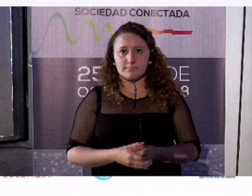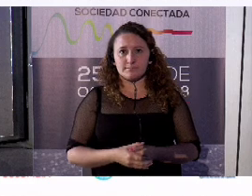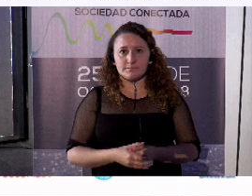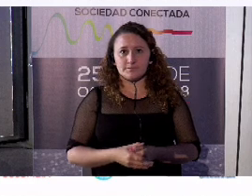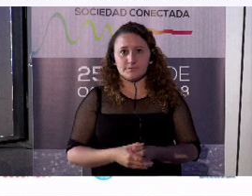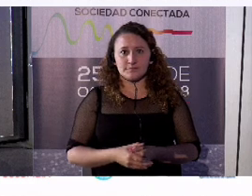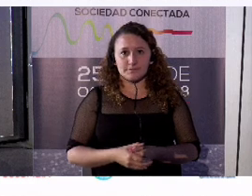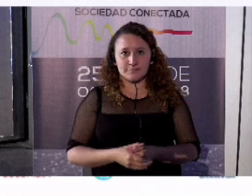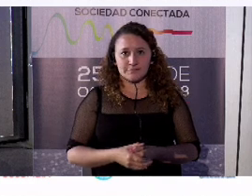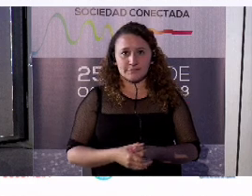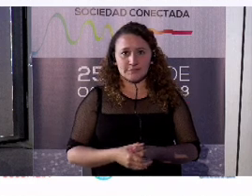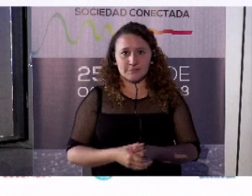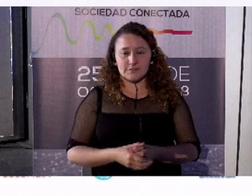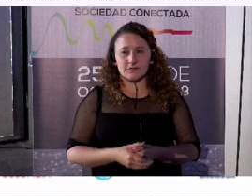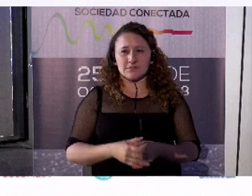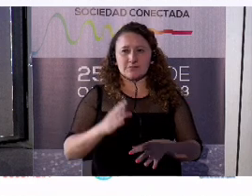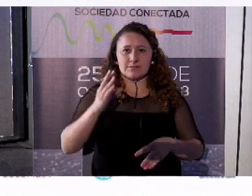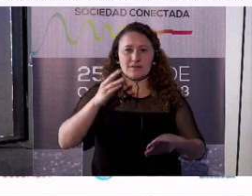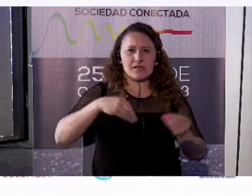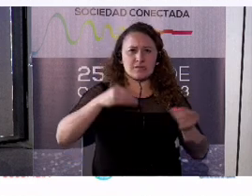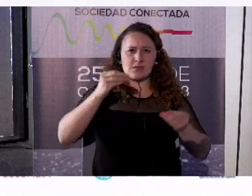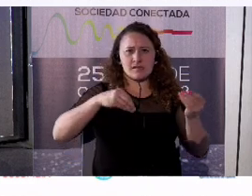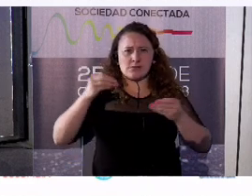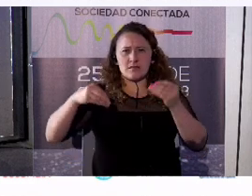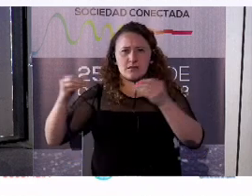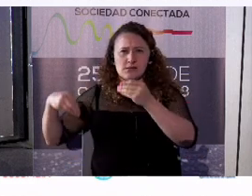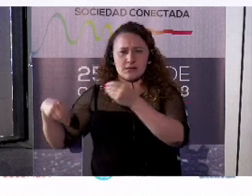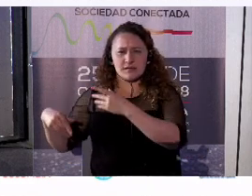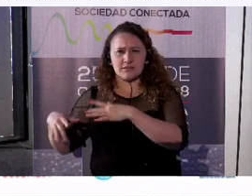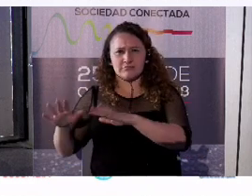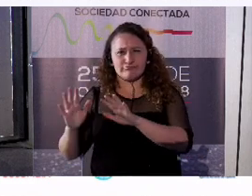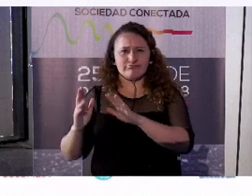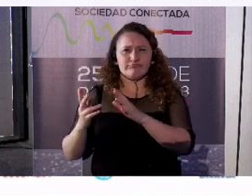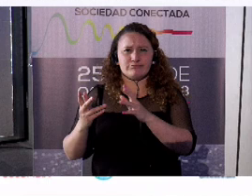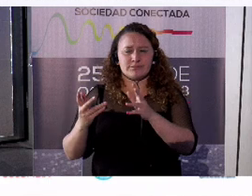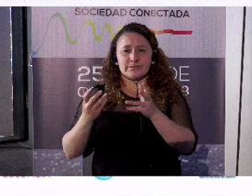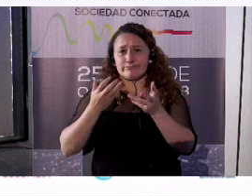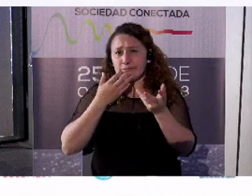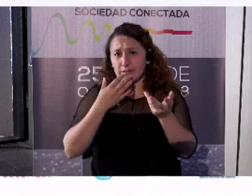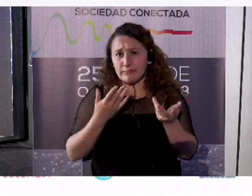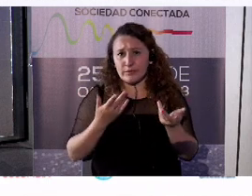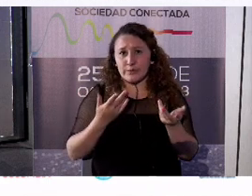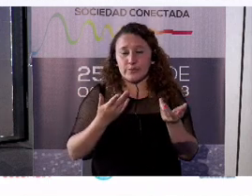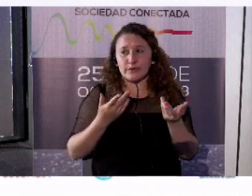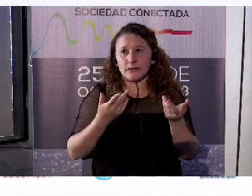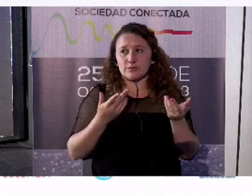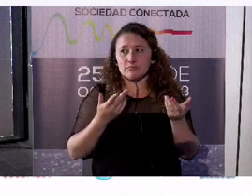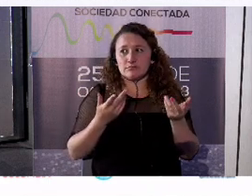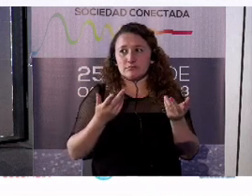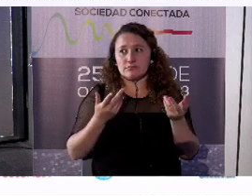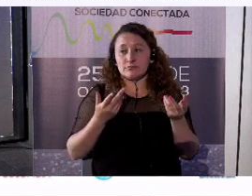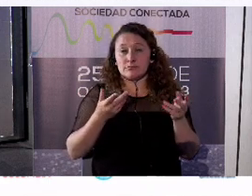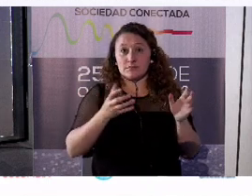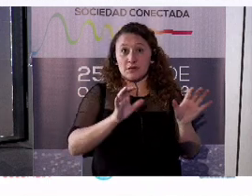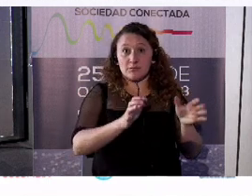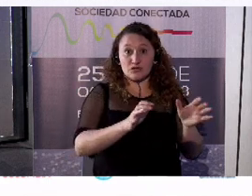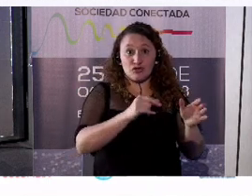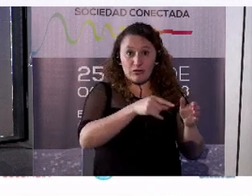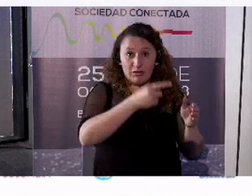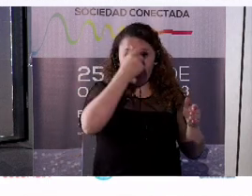obstáculos hay mucho desacuerdo entre las emisoras por ejemplo ellos piensan que aún son dueños de